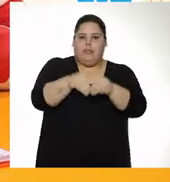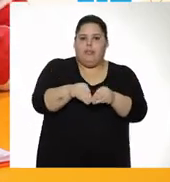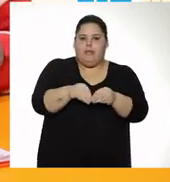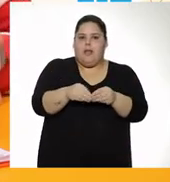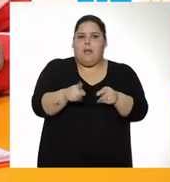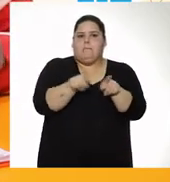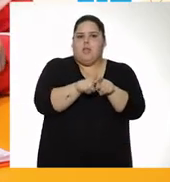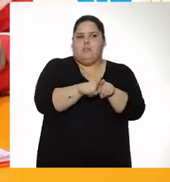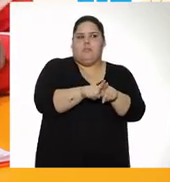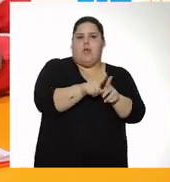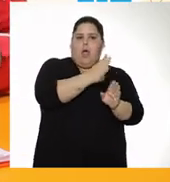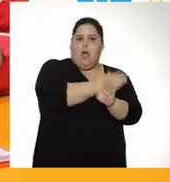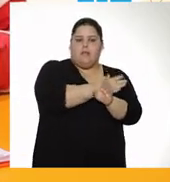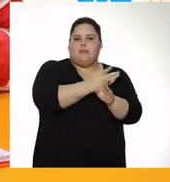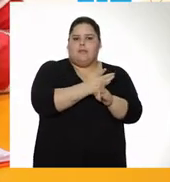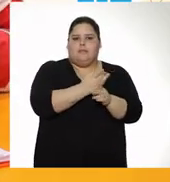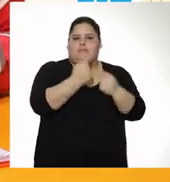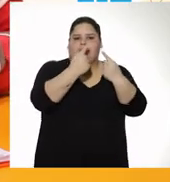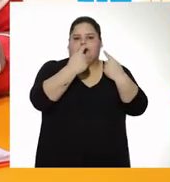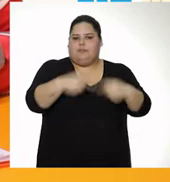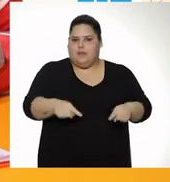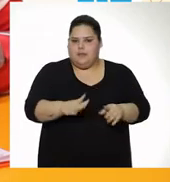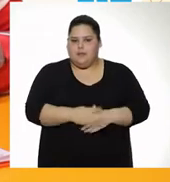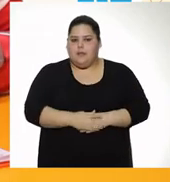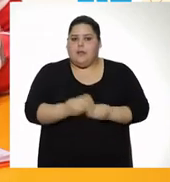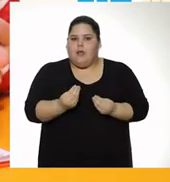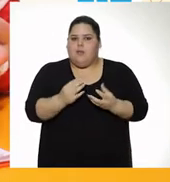que al principio del experimento. Se transformaron.